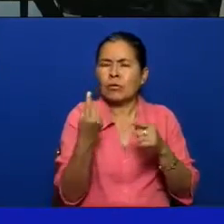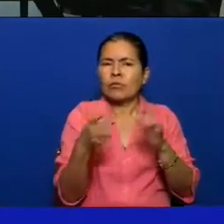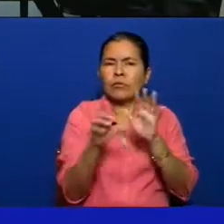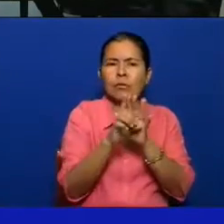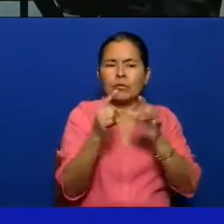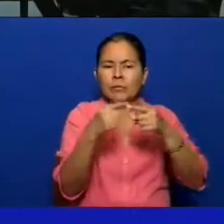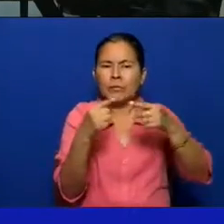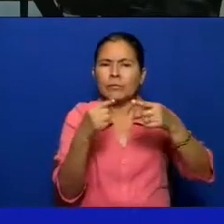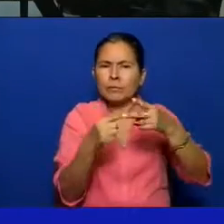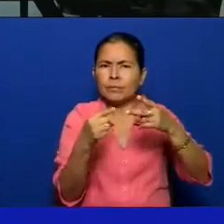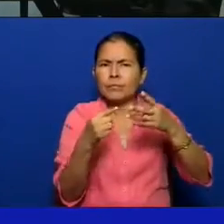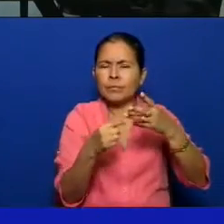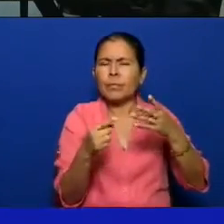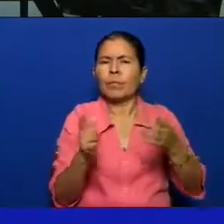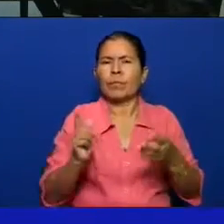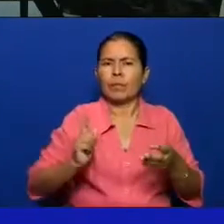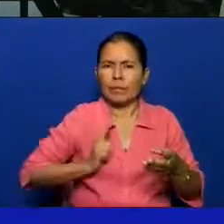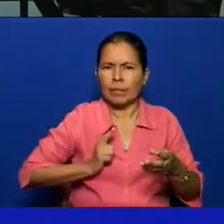sino también